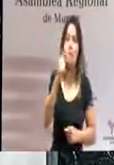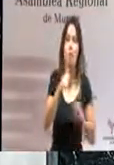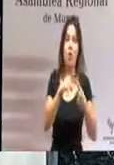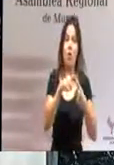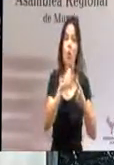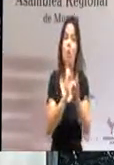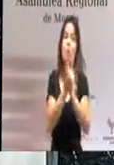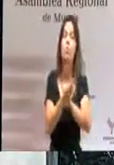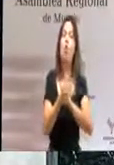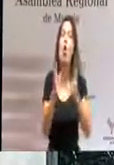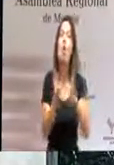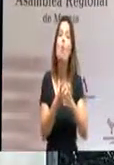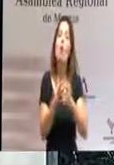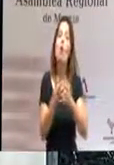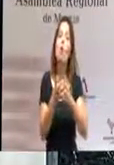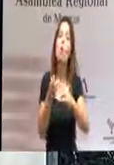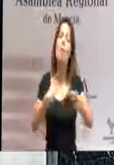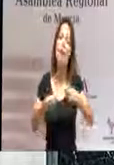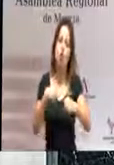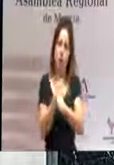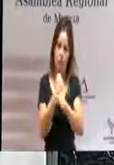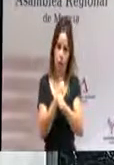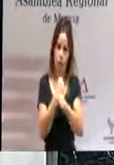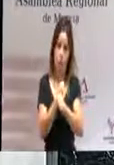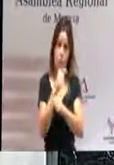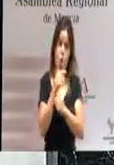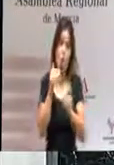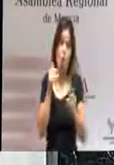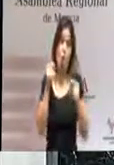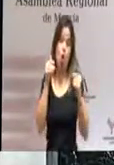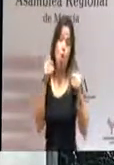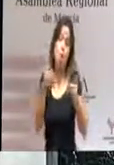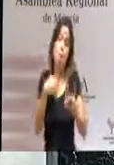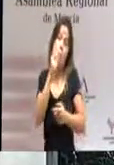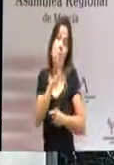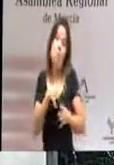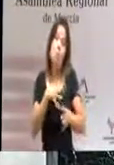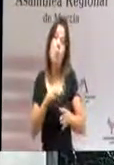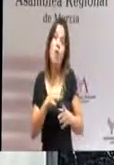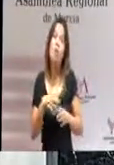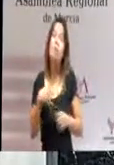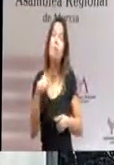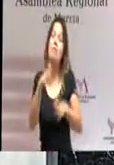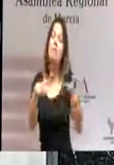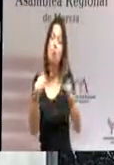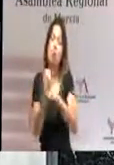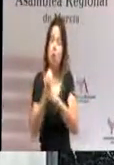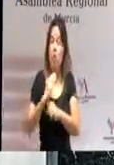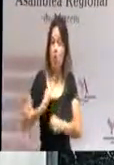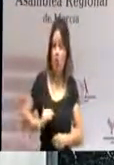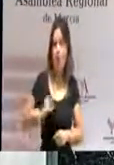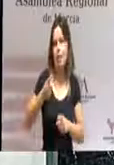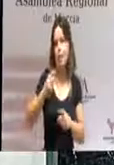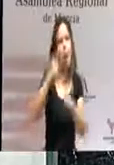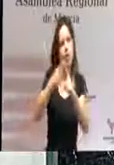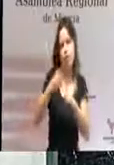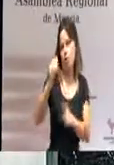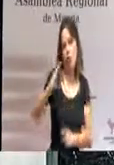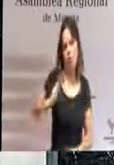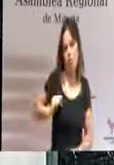transformación global del mercado de trabajo, que tiende a desproteger la mano de obra y a bajar los salarios. Son